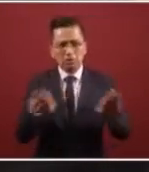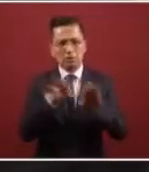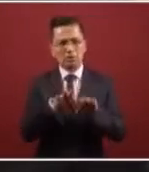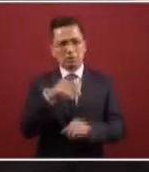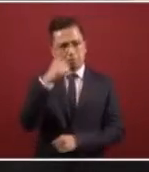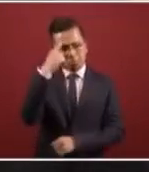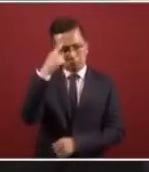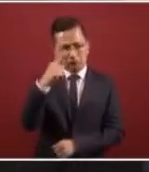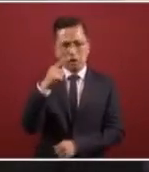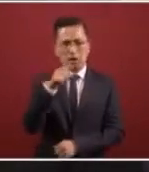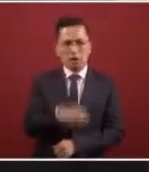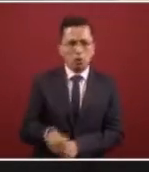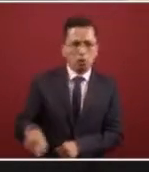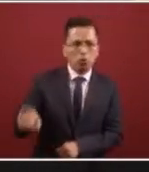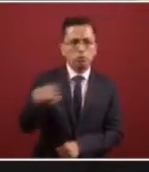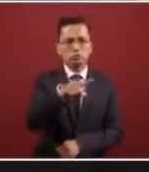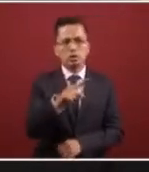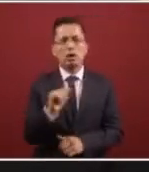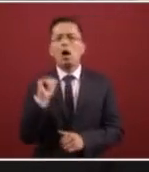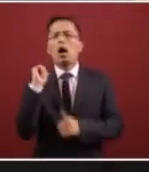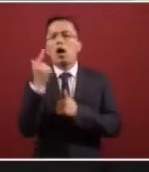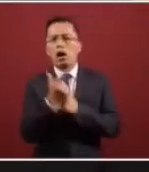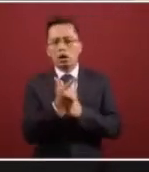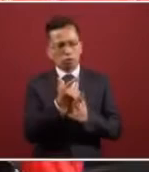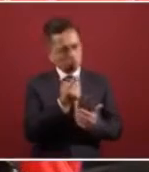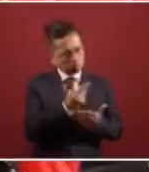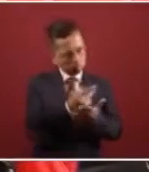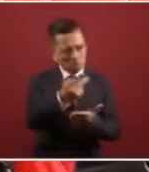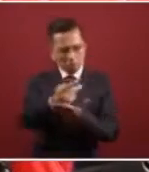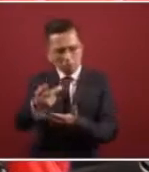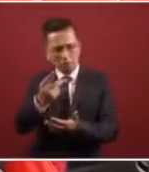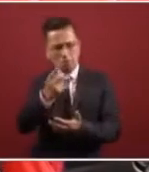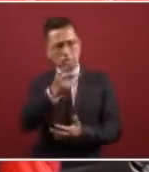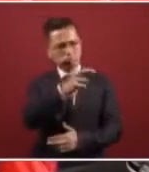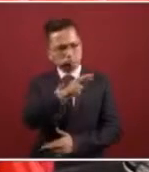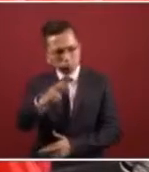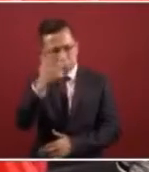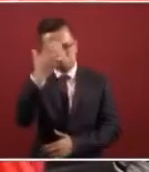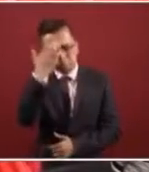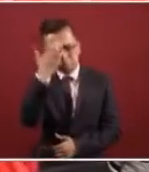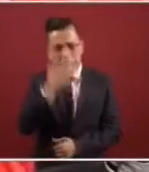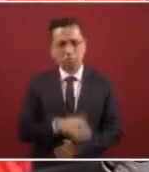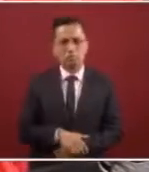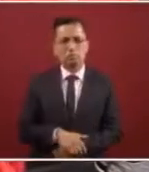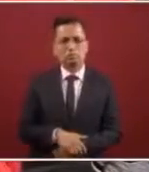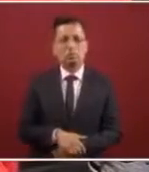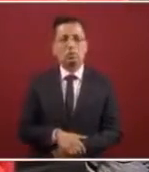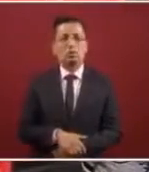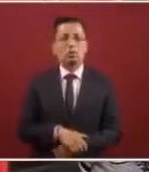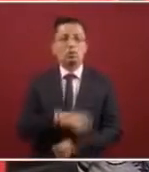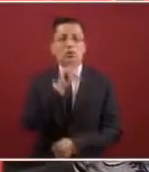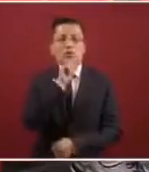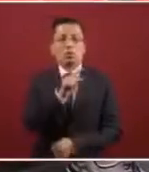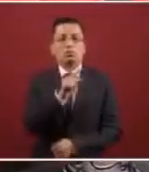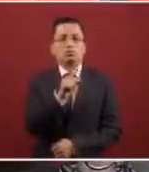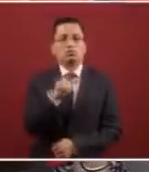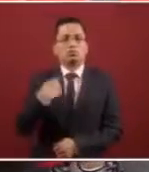hacerles un reconocimiento y destinar lo